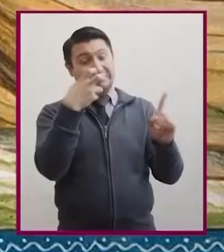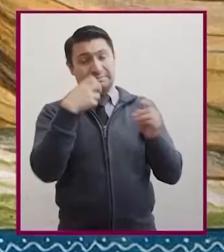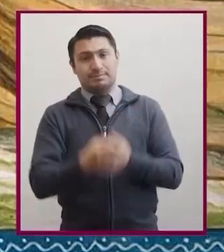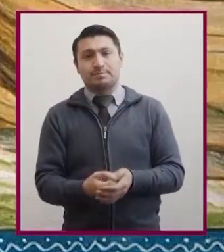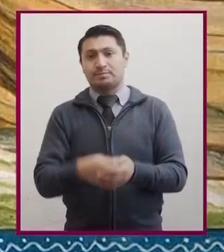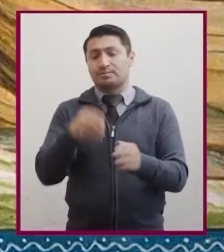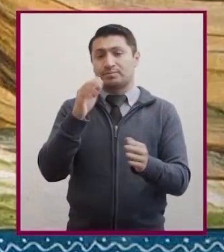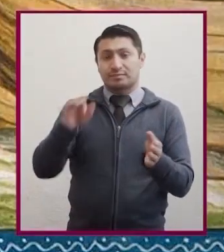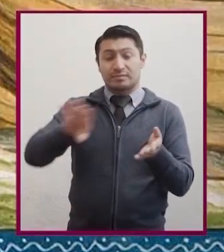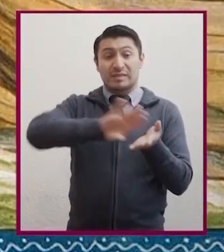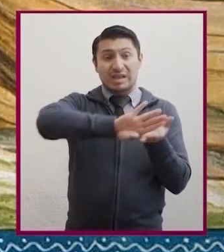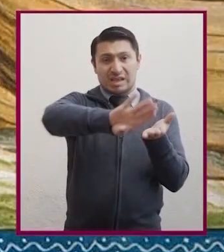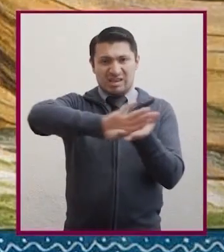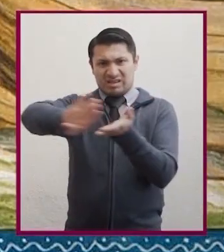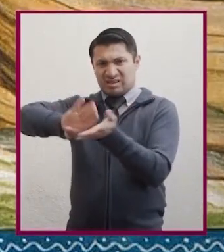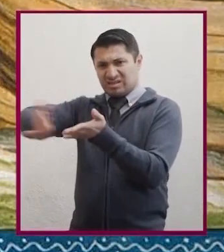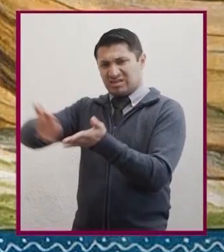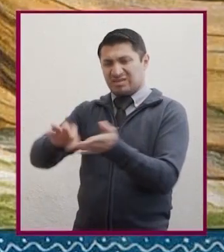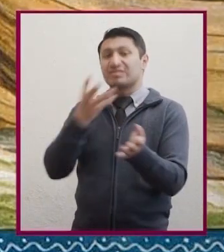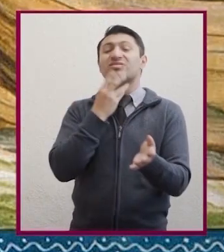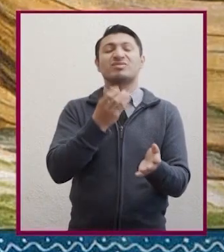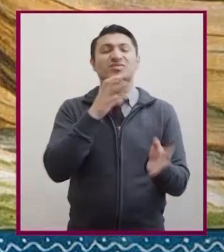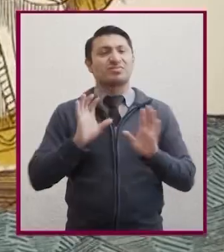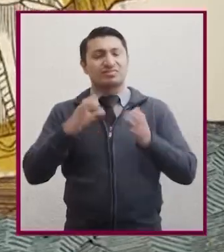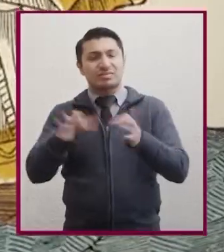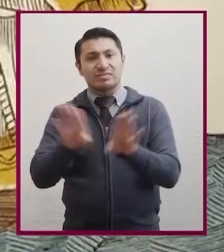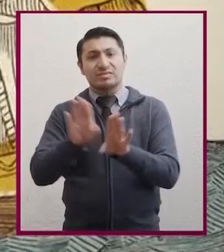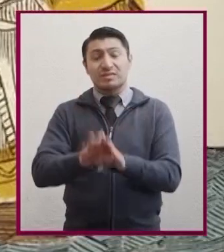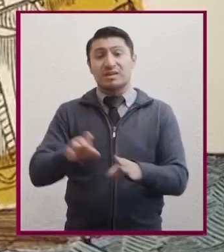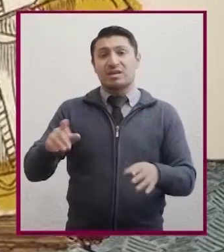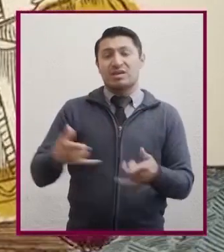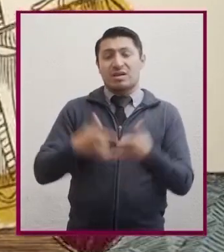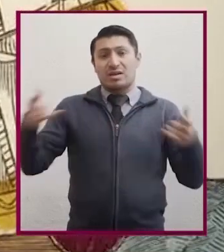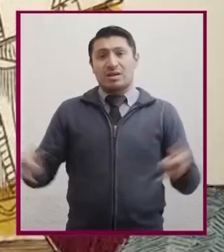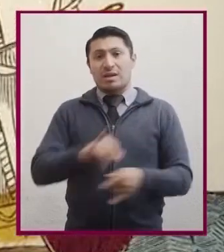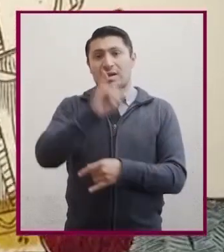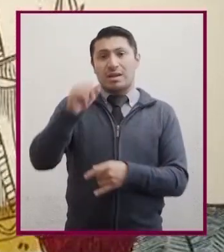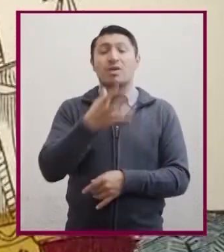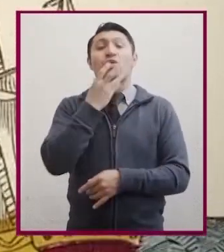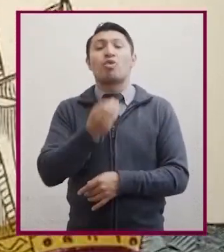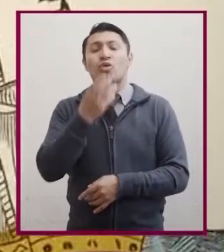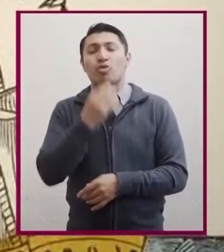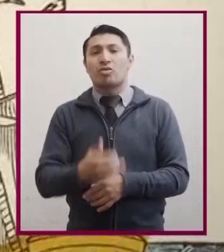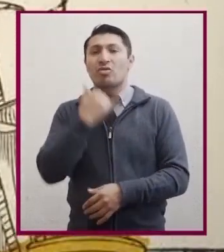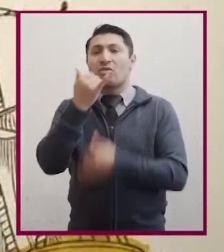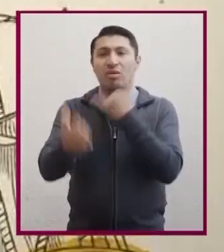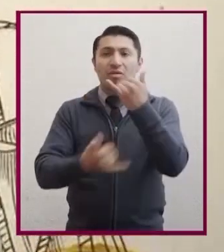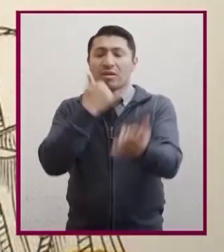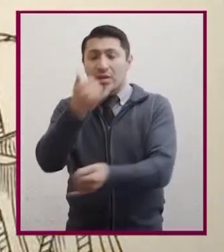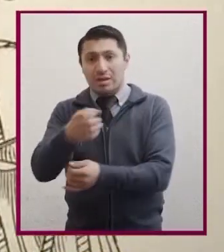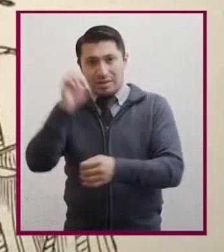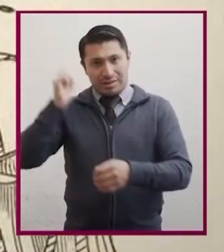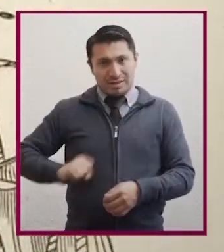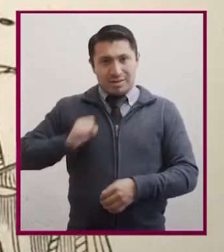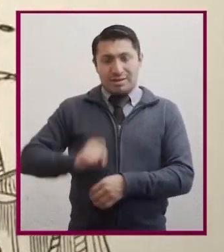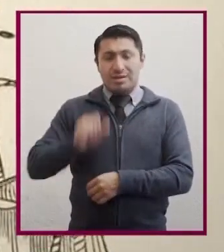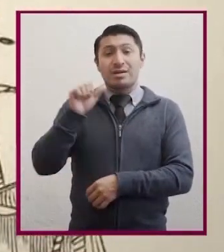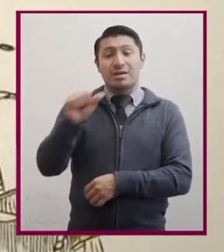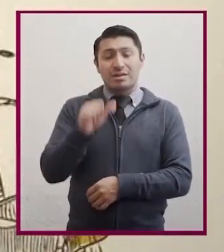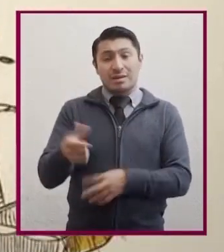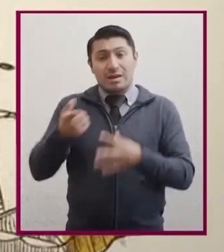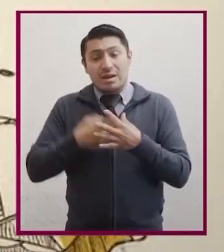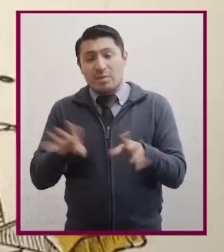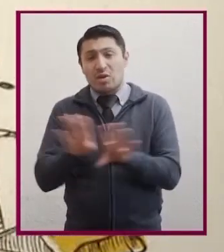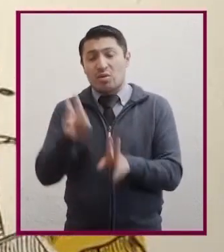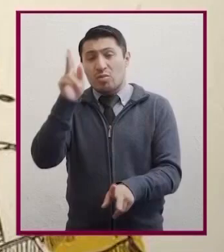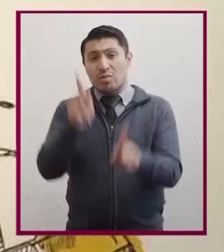las comunidades judías condujo a la invención de la leyenda del judío errante en el siglo XVI. Entonces comenzó a hablarse